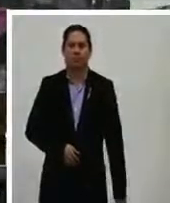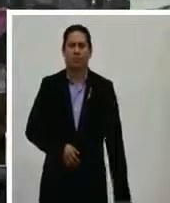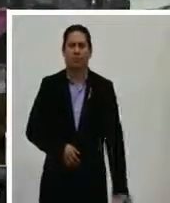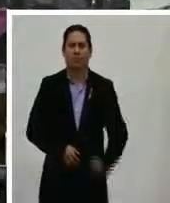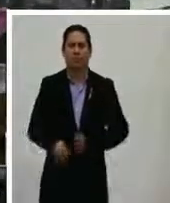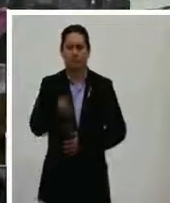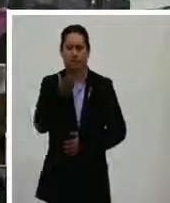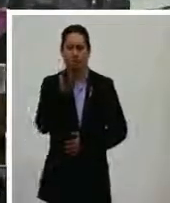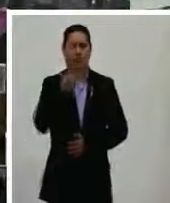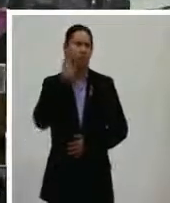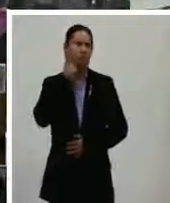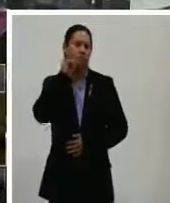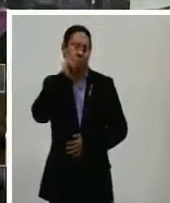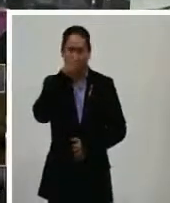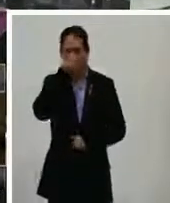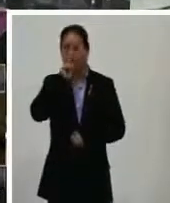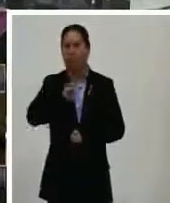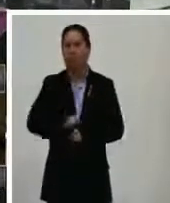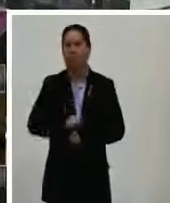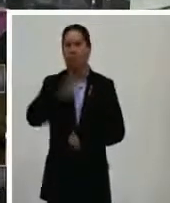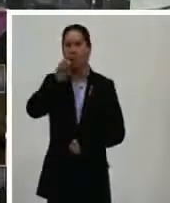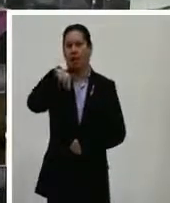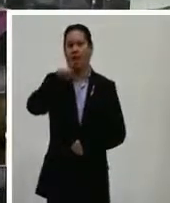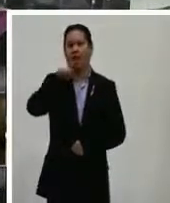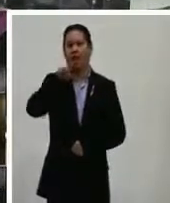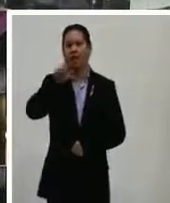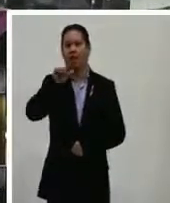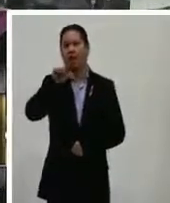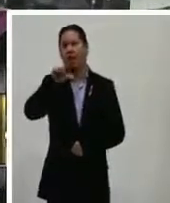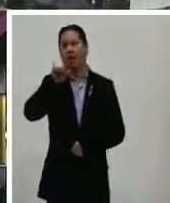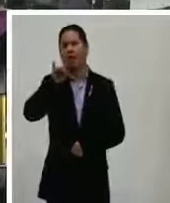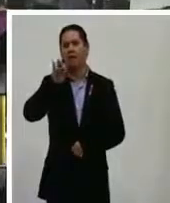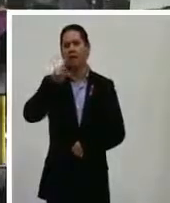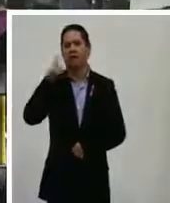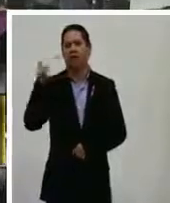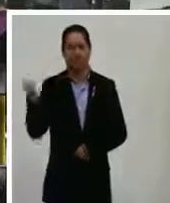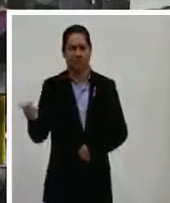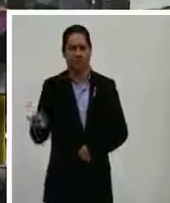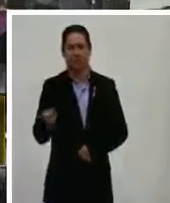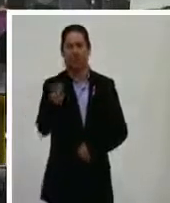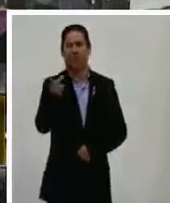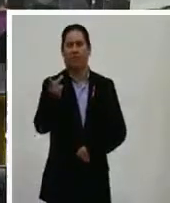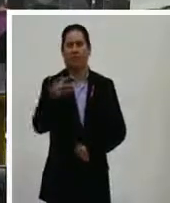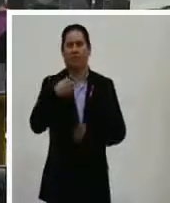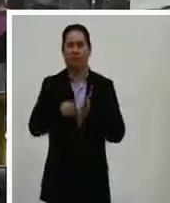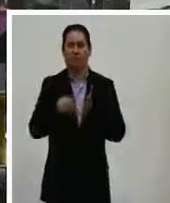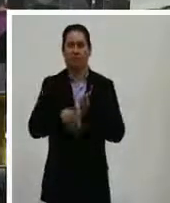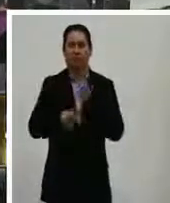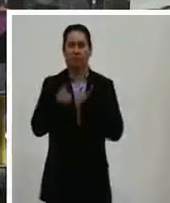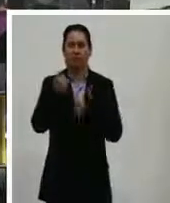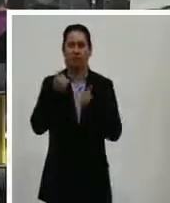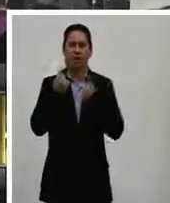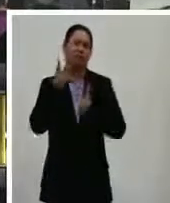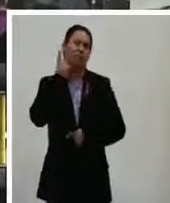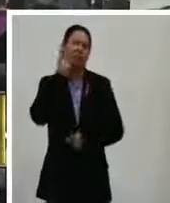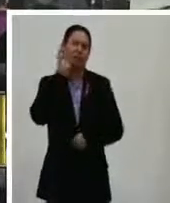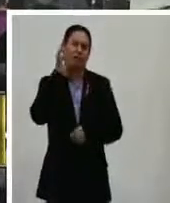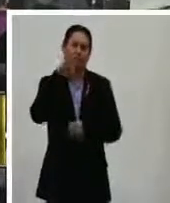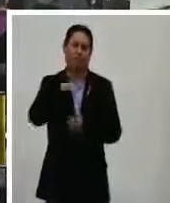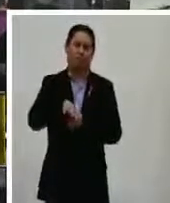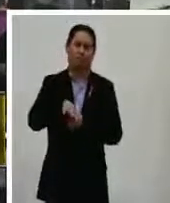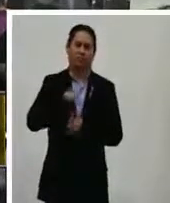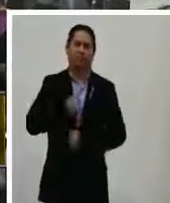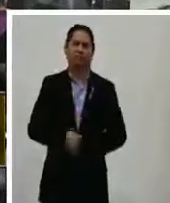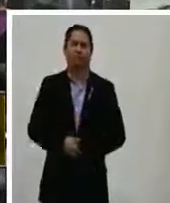solicito a la diputada secretaria mairal y si a mendoza álvarez se sirva verificar si falta algún diputado por emitir su